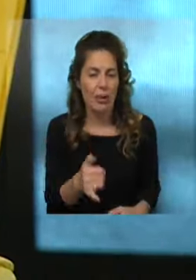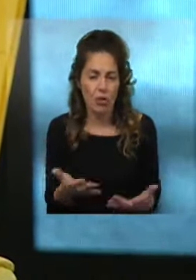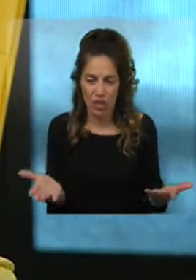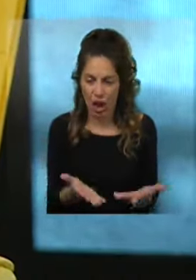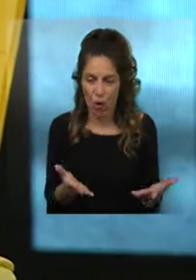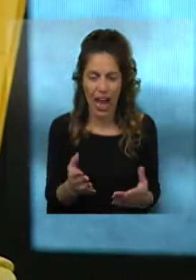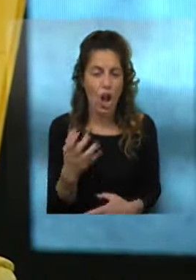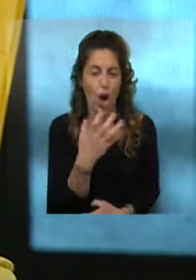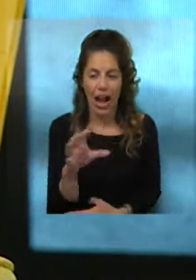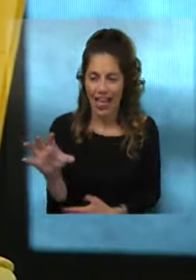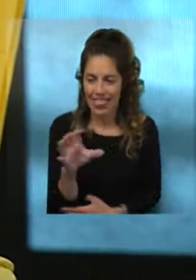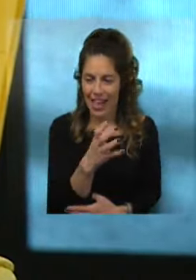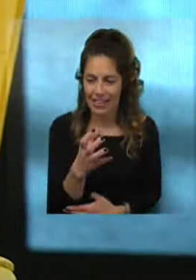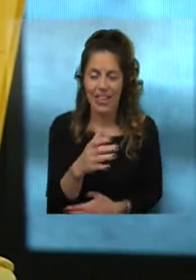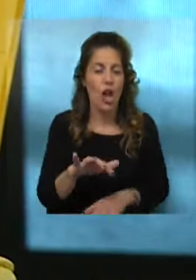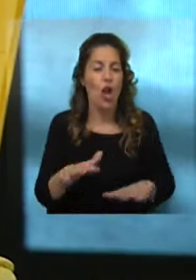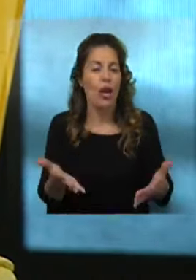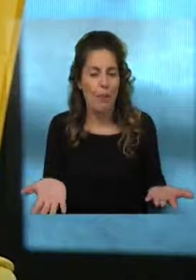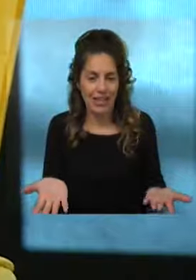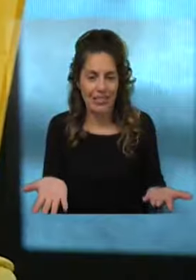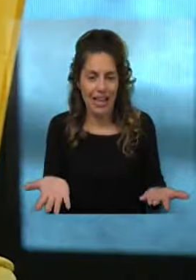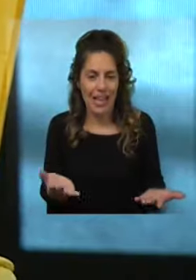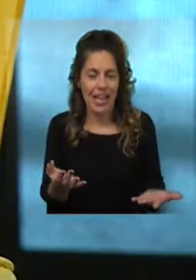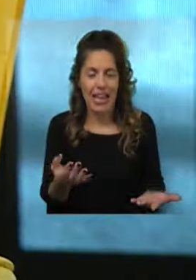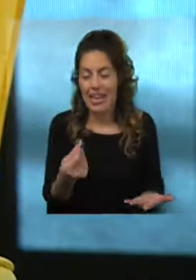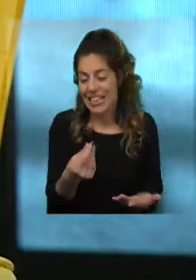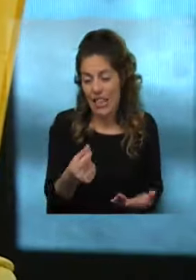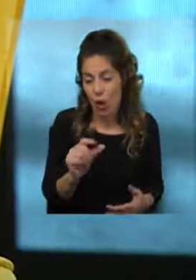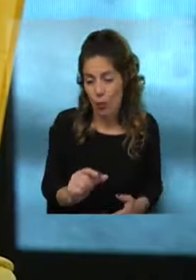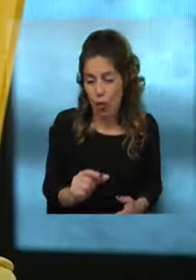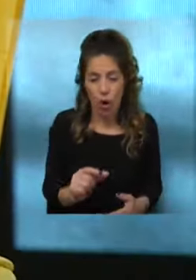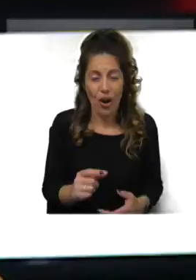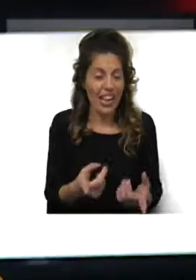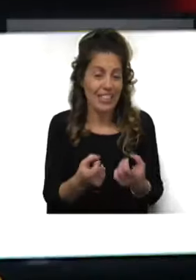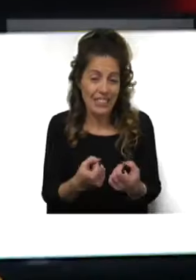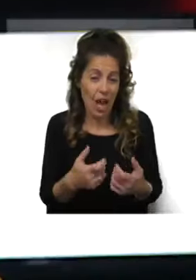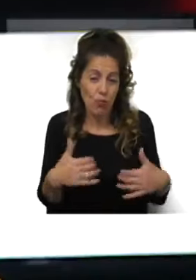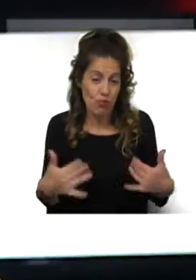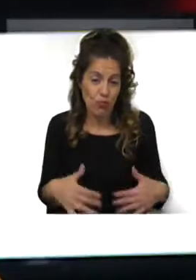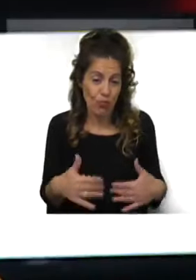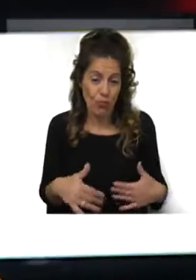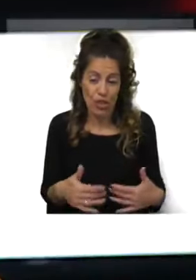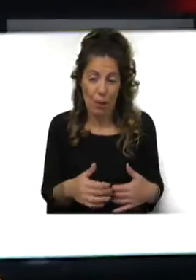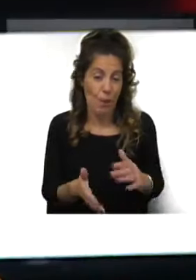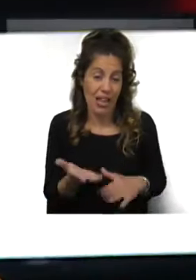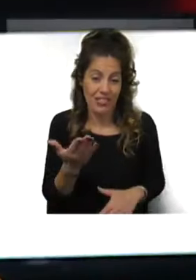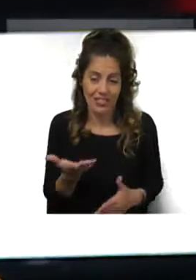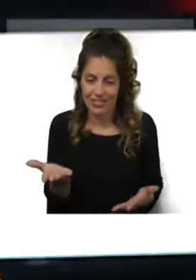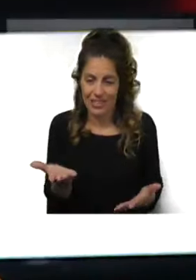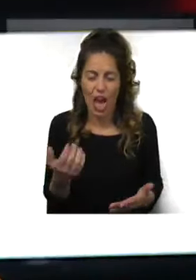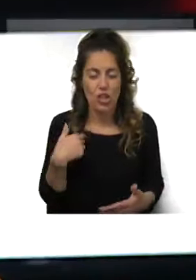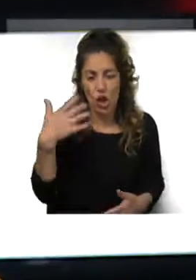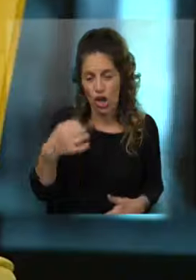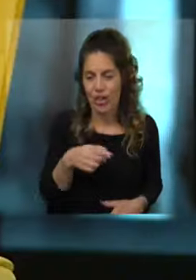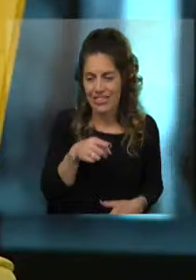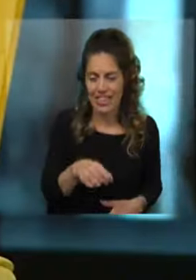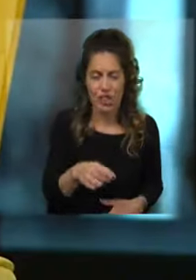son los radares Bueno lo que pasa es que los recursos son finitos y las necesidades son muchas pero yo creo que es